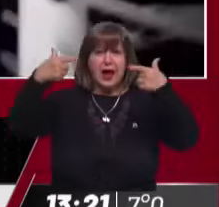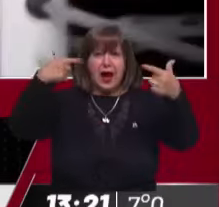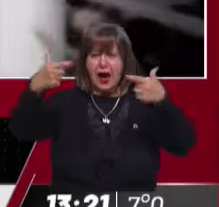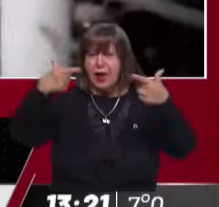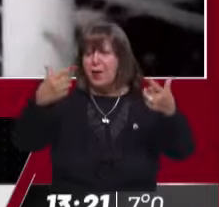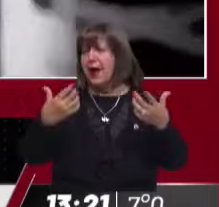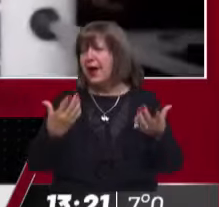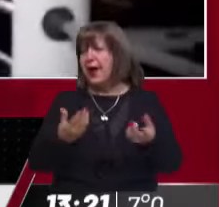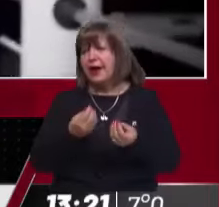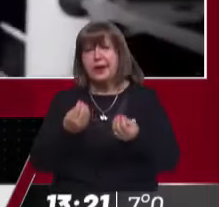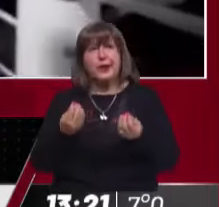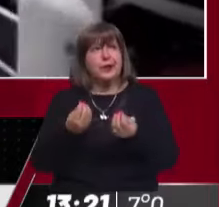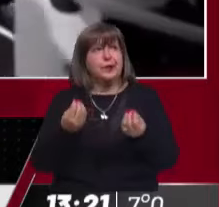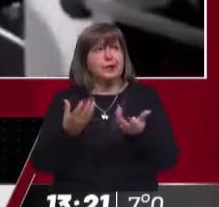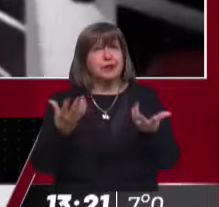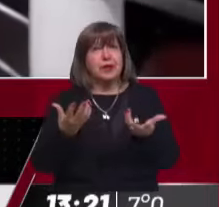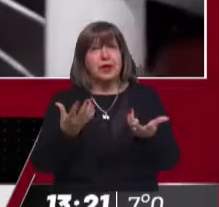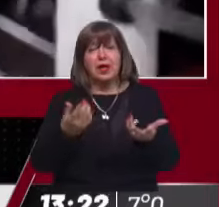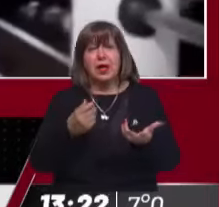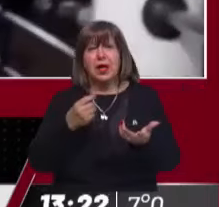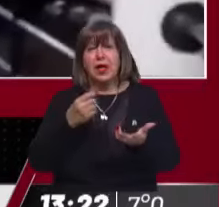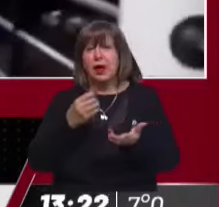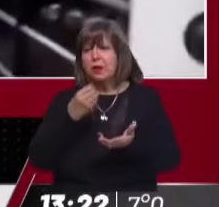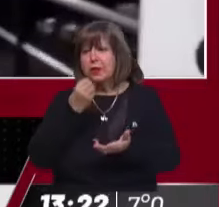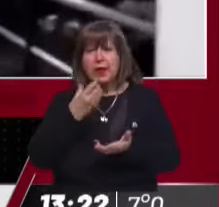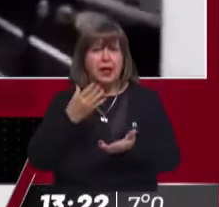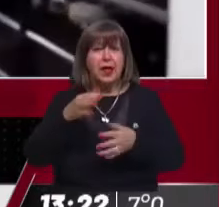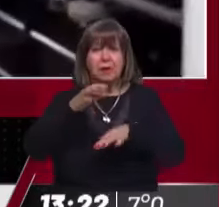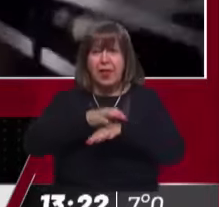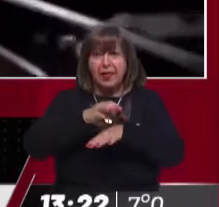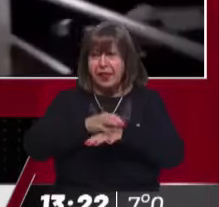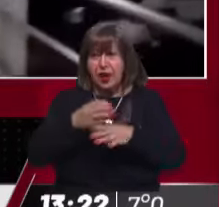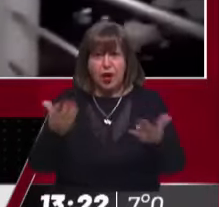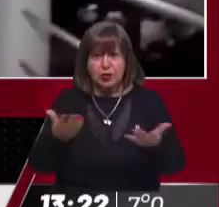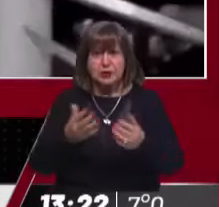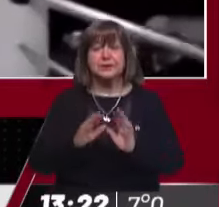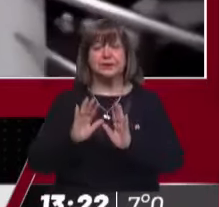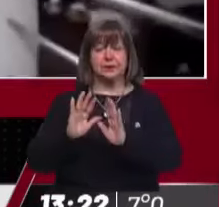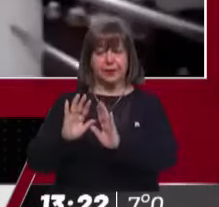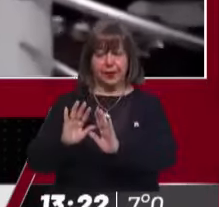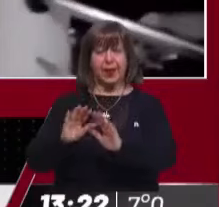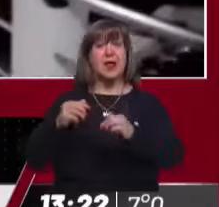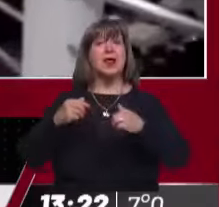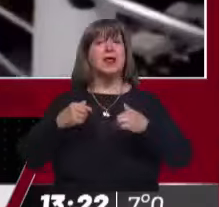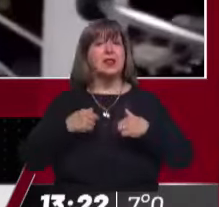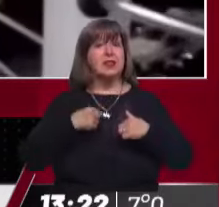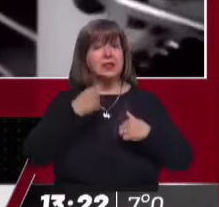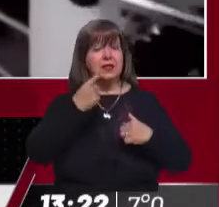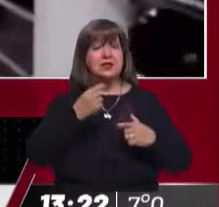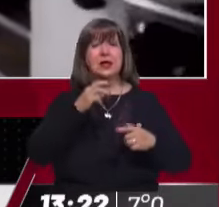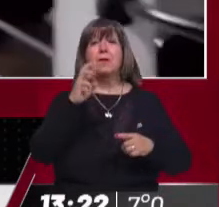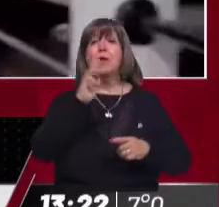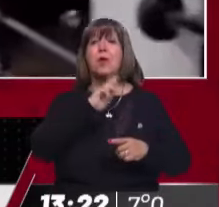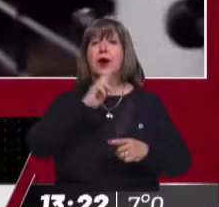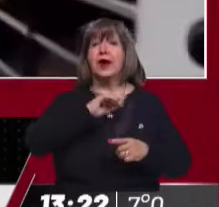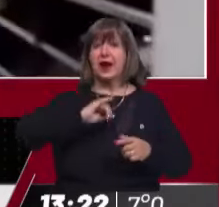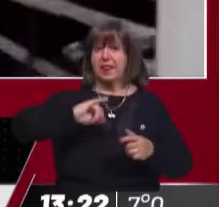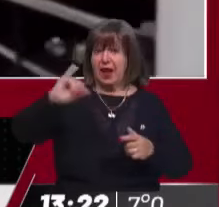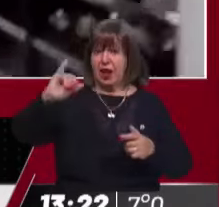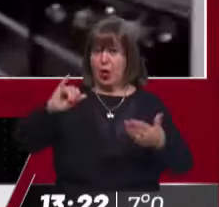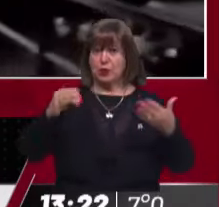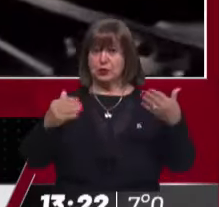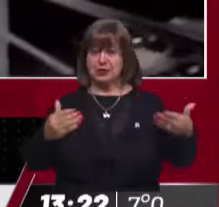zona, el peritaje? Mire, tiene que ver con la versión que da la víctima que